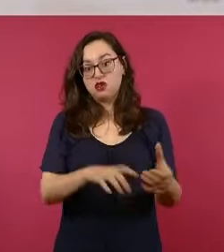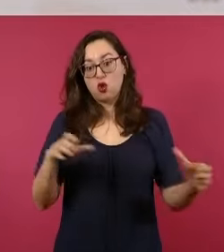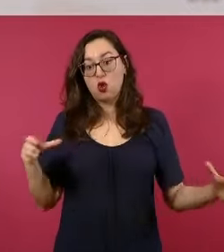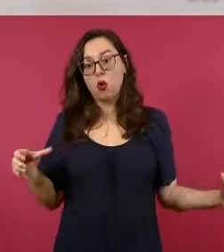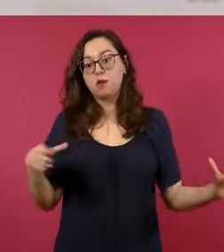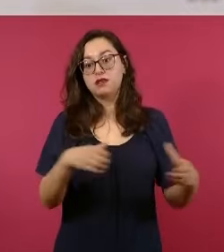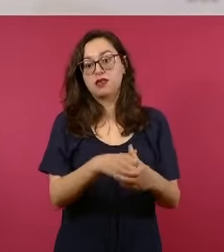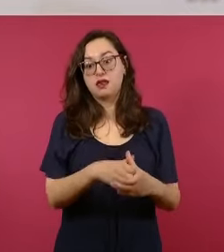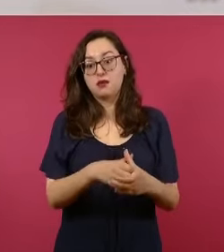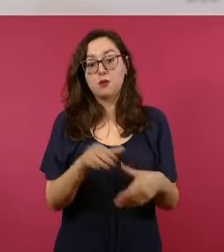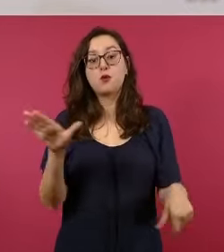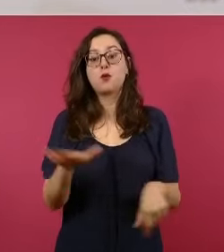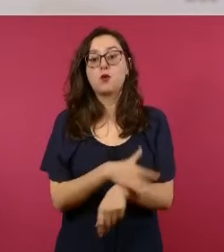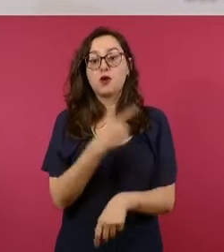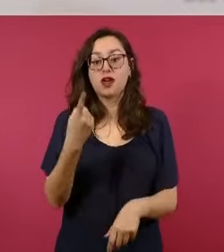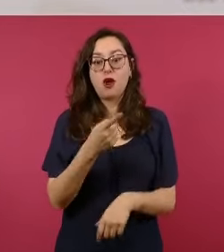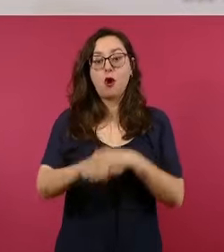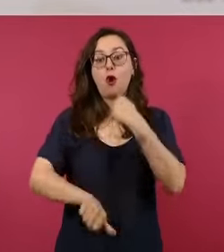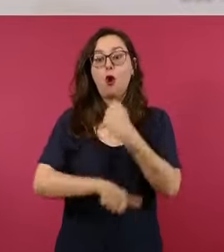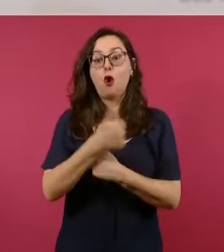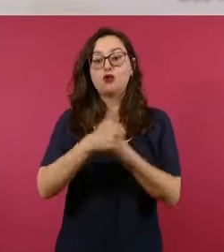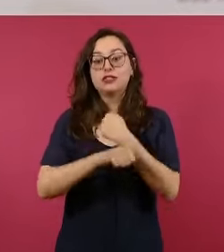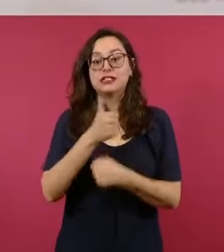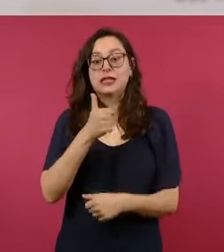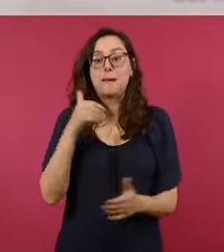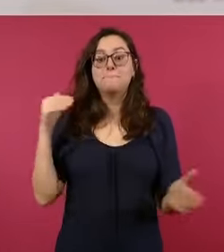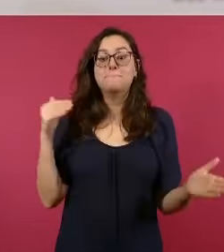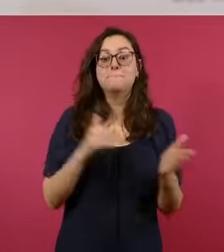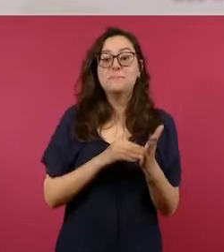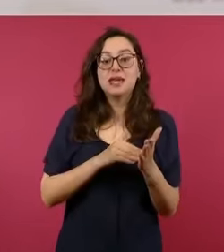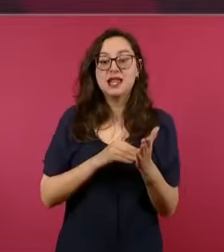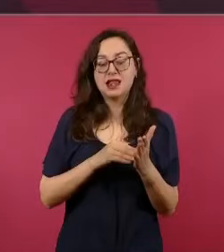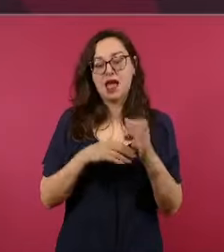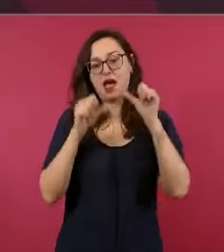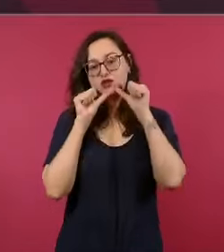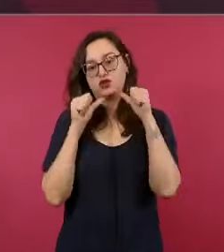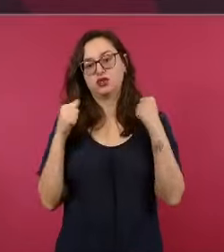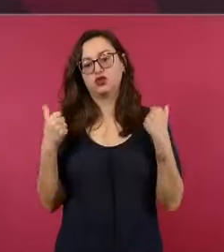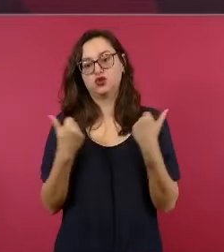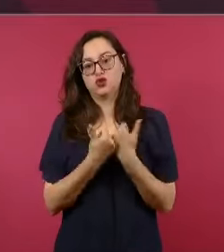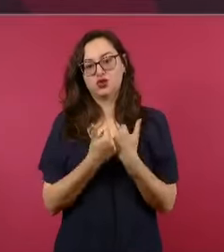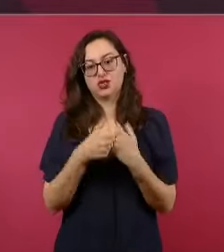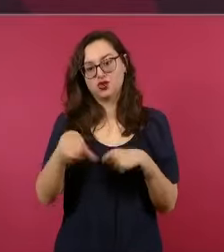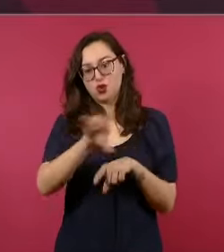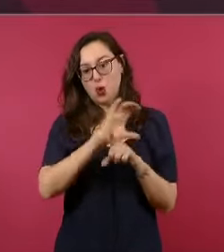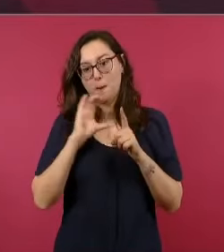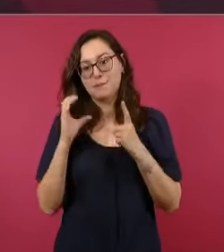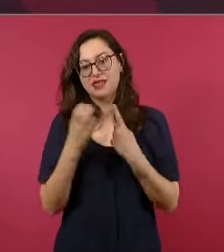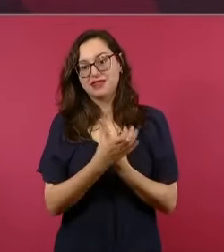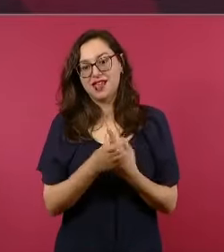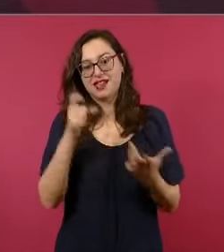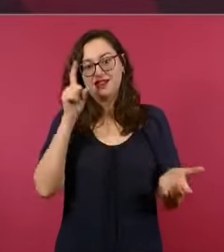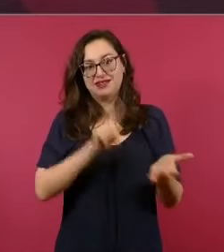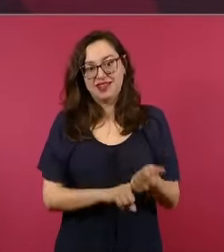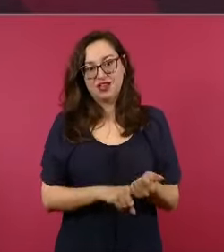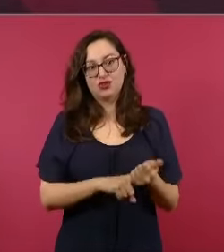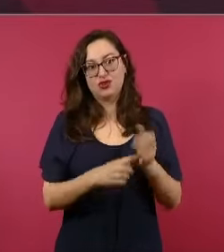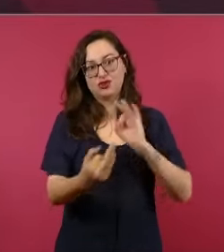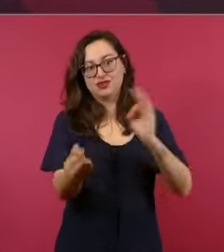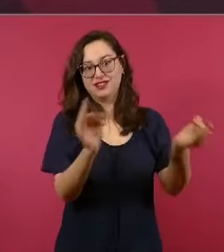con la gente y quiero agradecerles a todos los que están